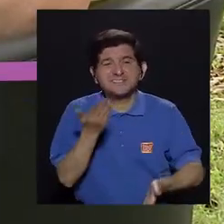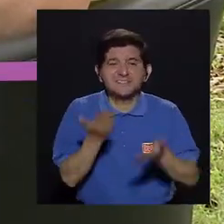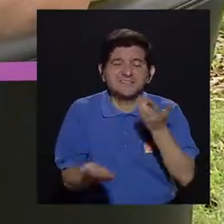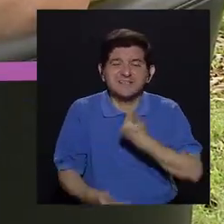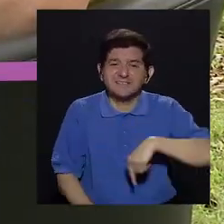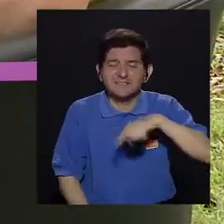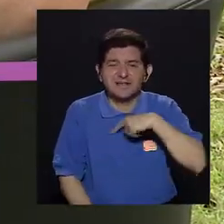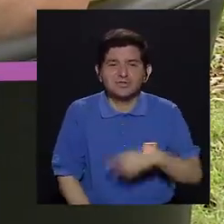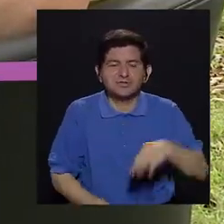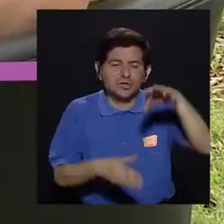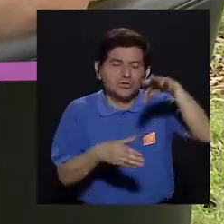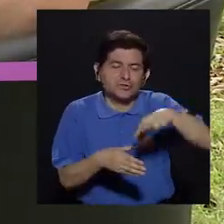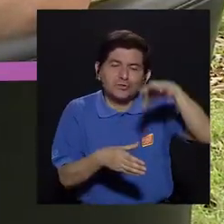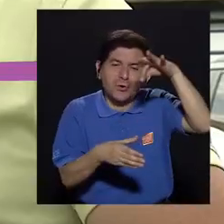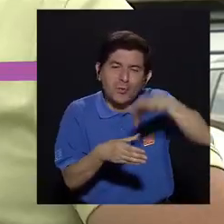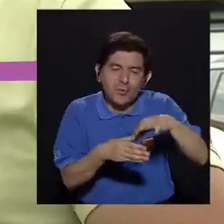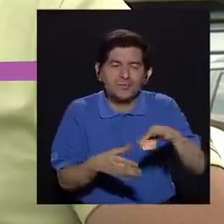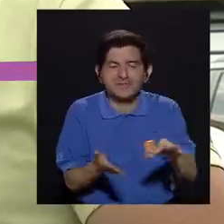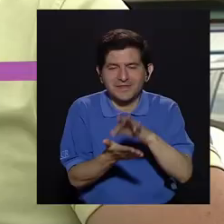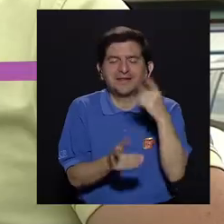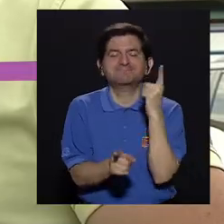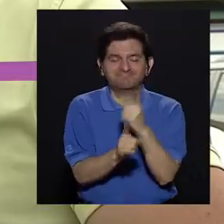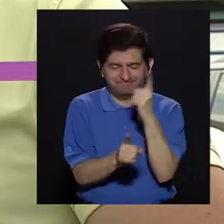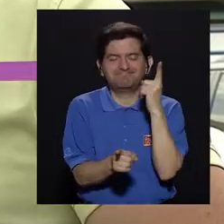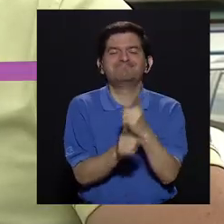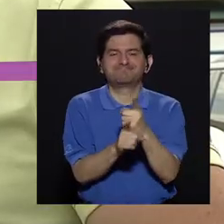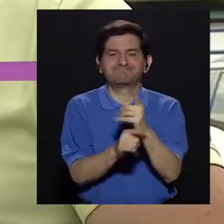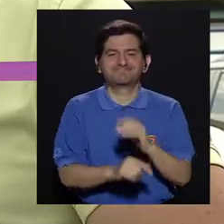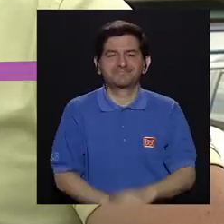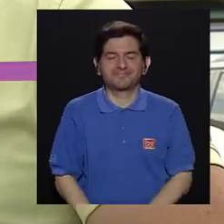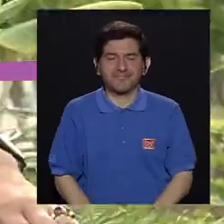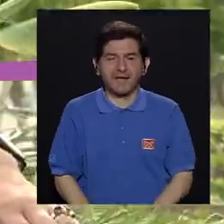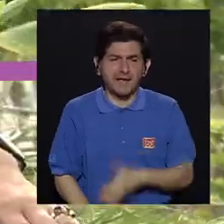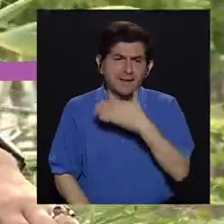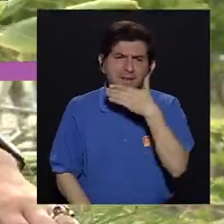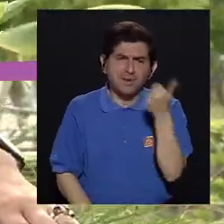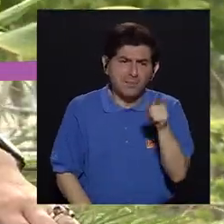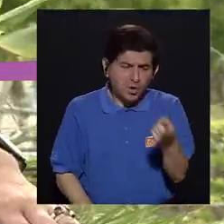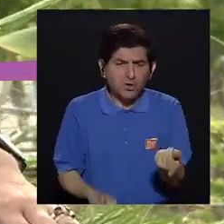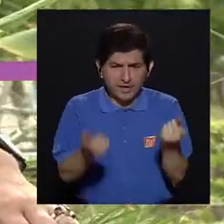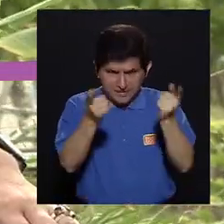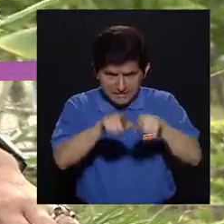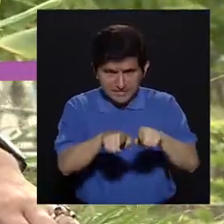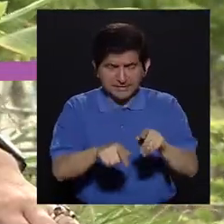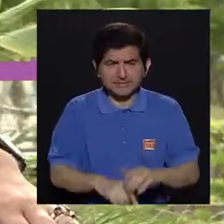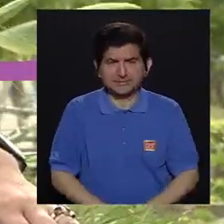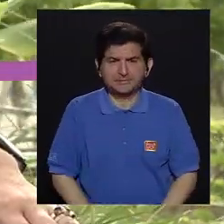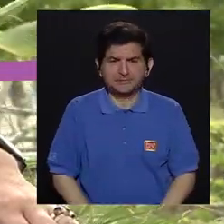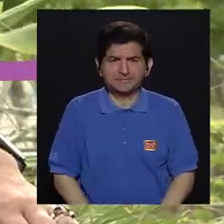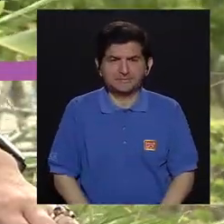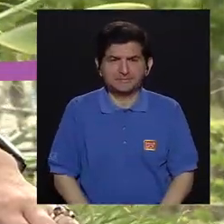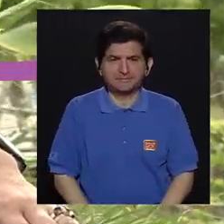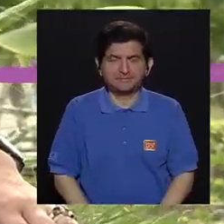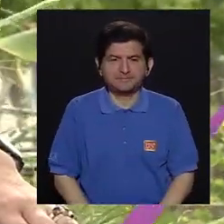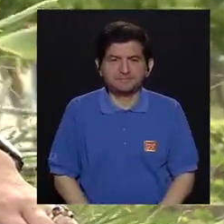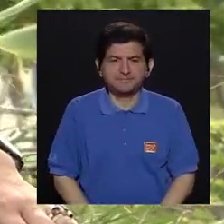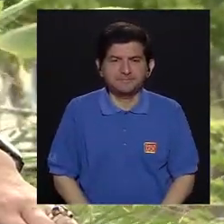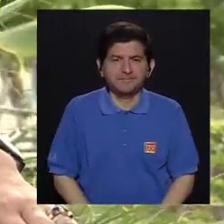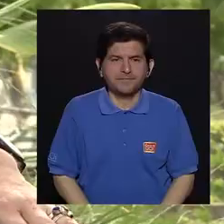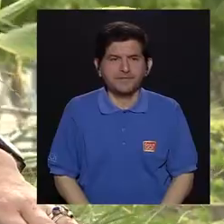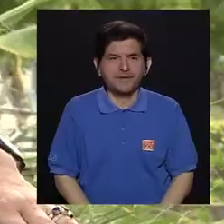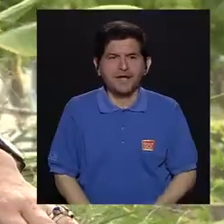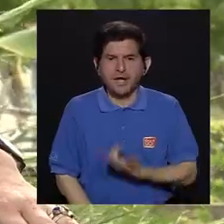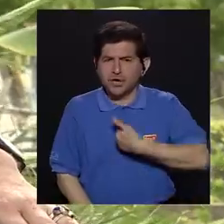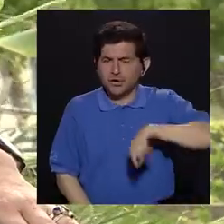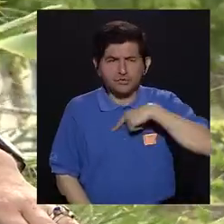que hiciéramos un tecito. Un té de frijol. Exacto. Entonces, lo recomendable en este caso es que, bueno,